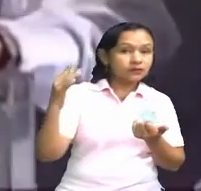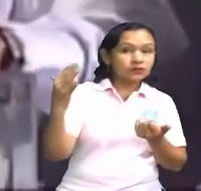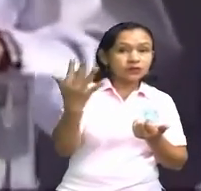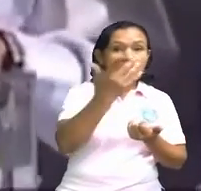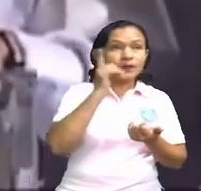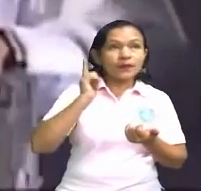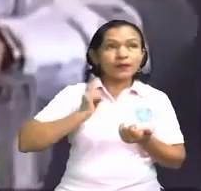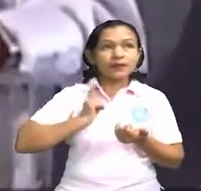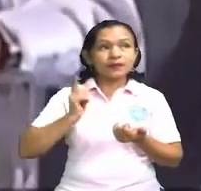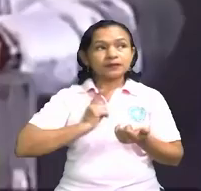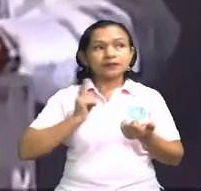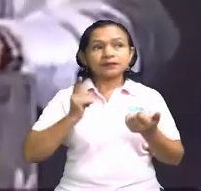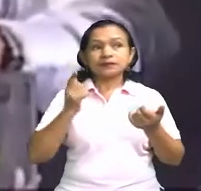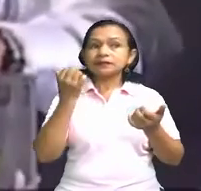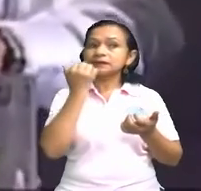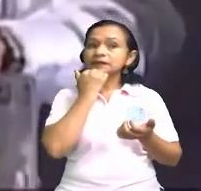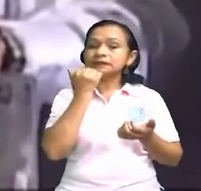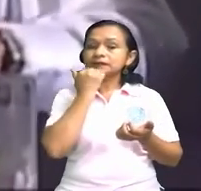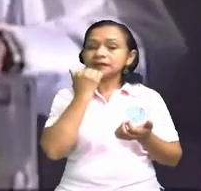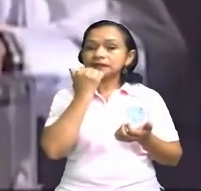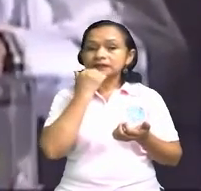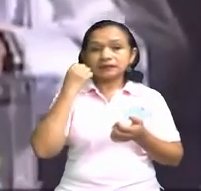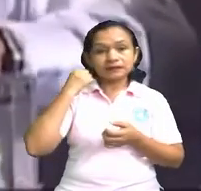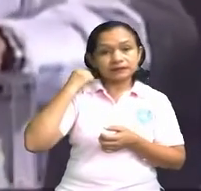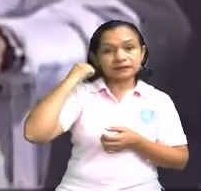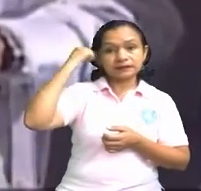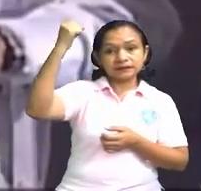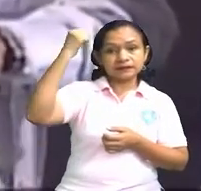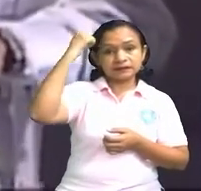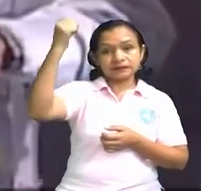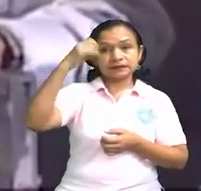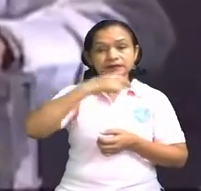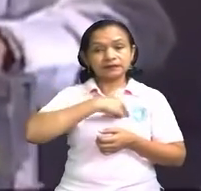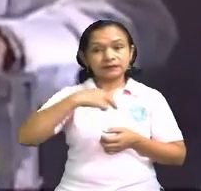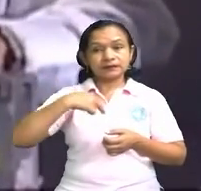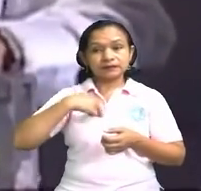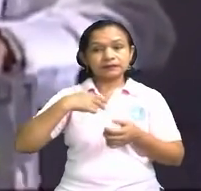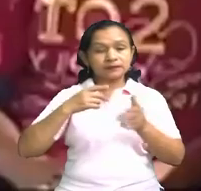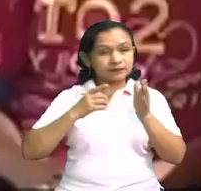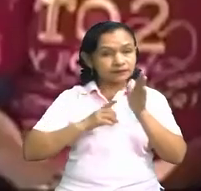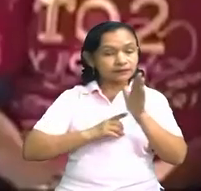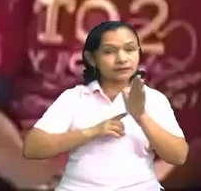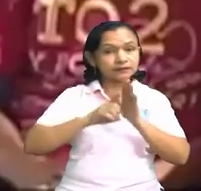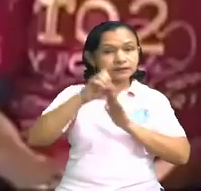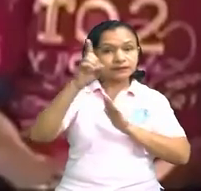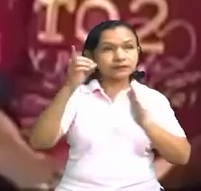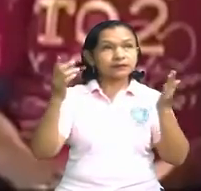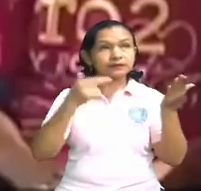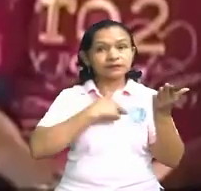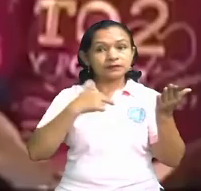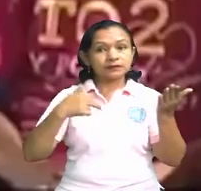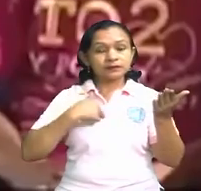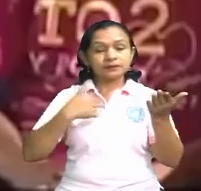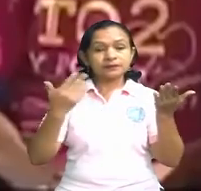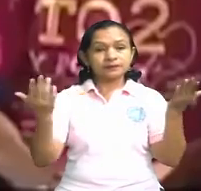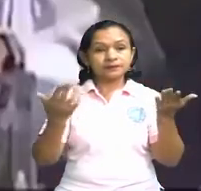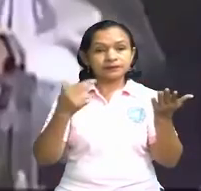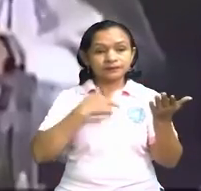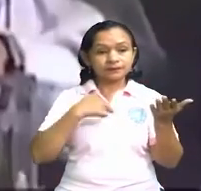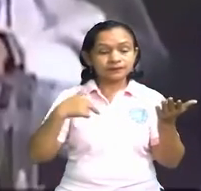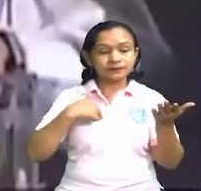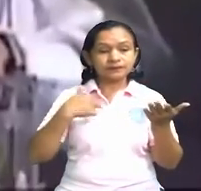la convicción inequívoca de una victoria convincente y arrolladora. Somos y seremos